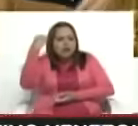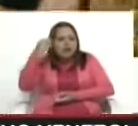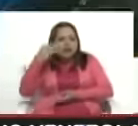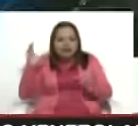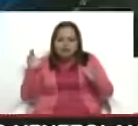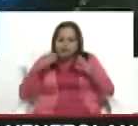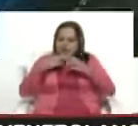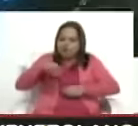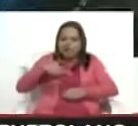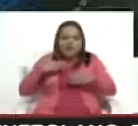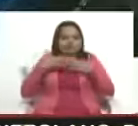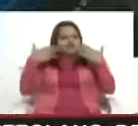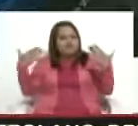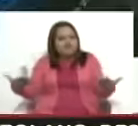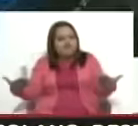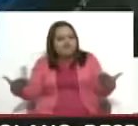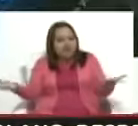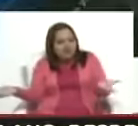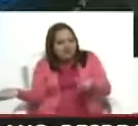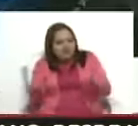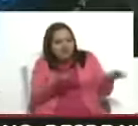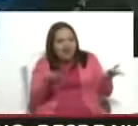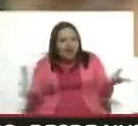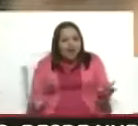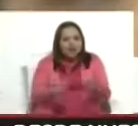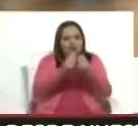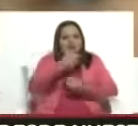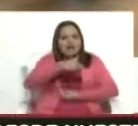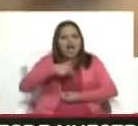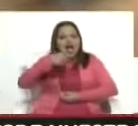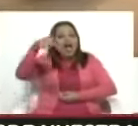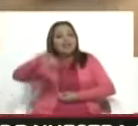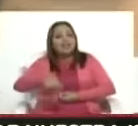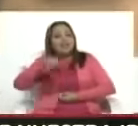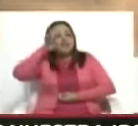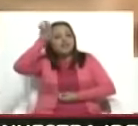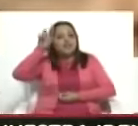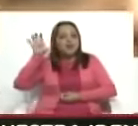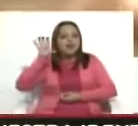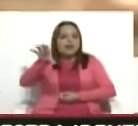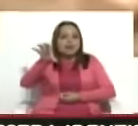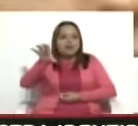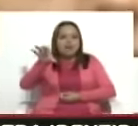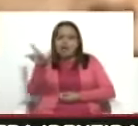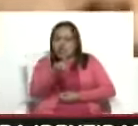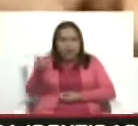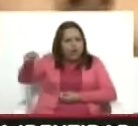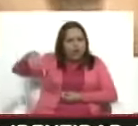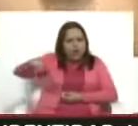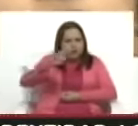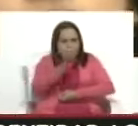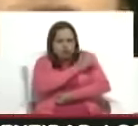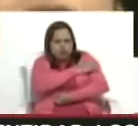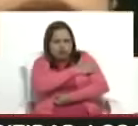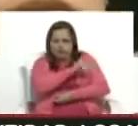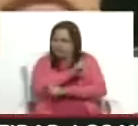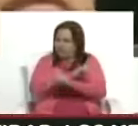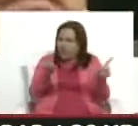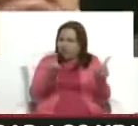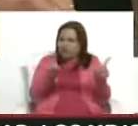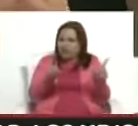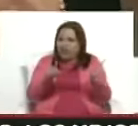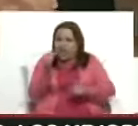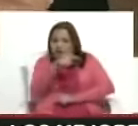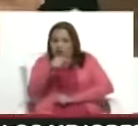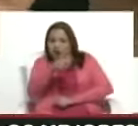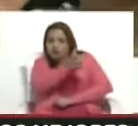Extendámosle los brazos para que se venga con nosotros, porque aquí es donde está el futuro de la patria. No es con ellos, no es con la oposición. Esa oposición